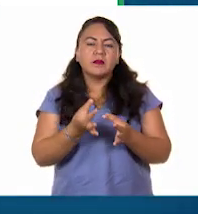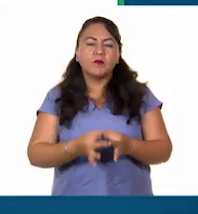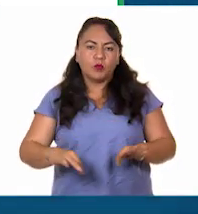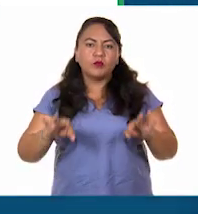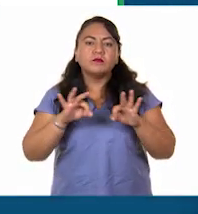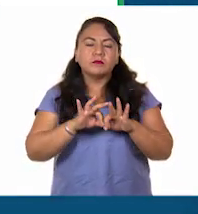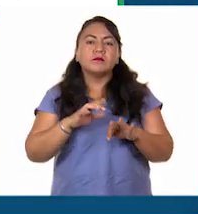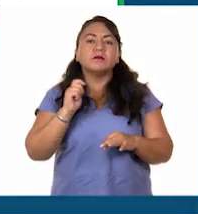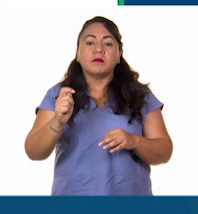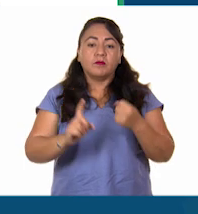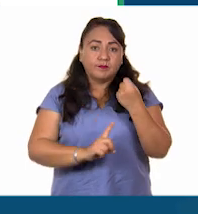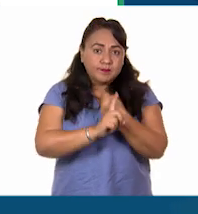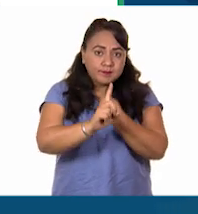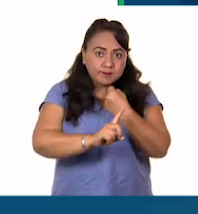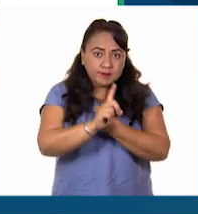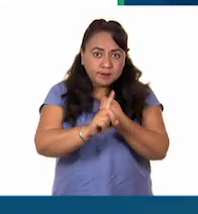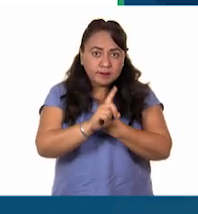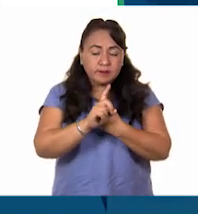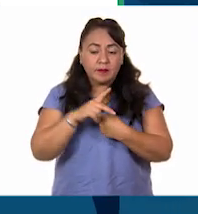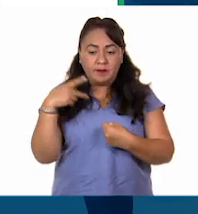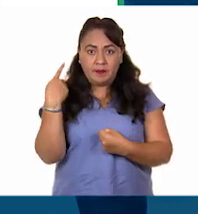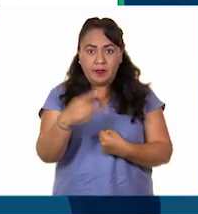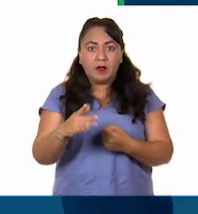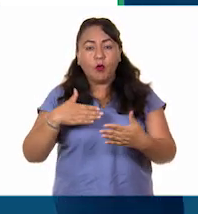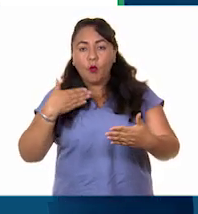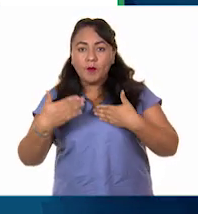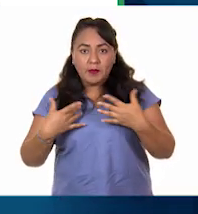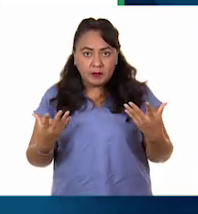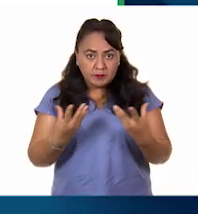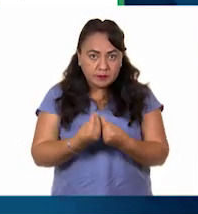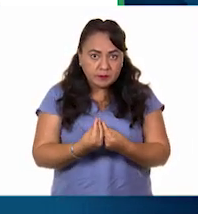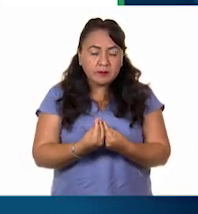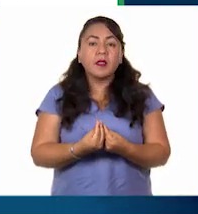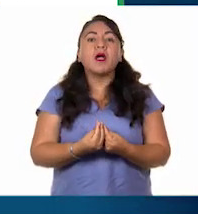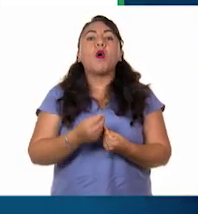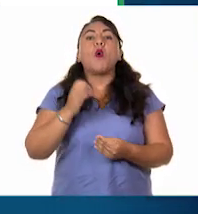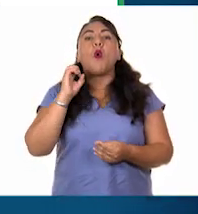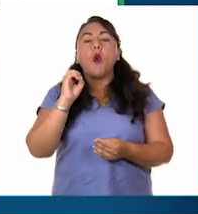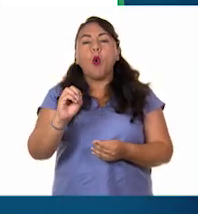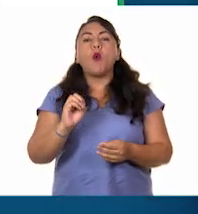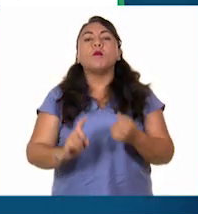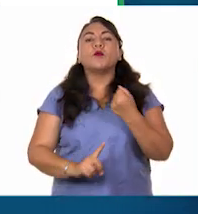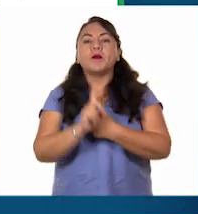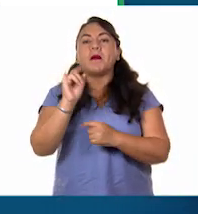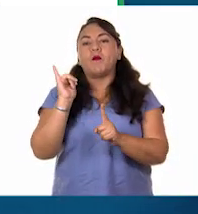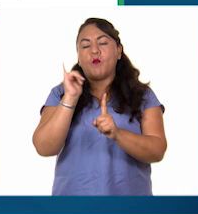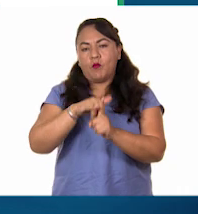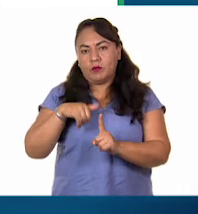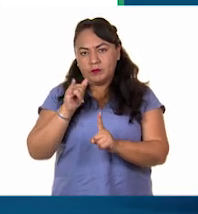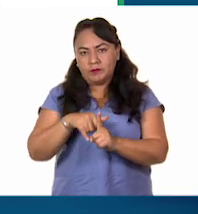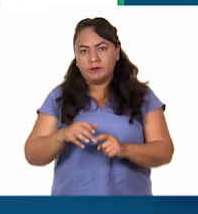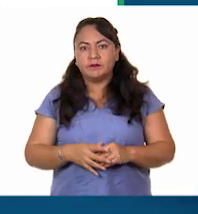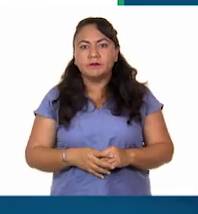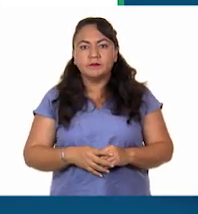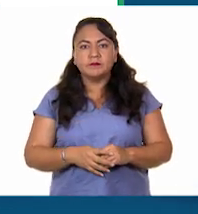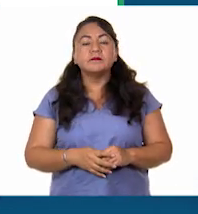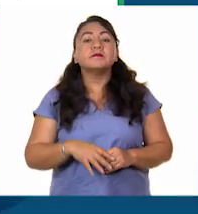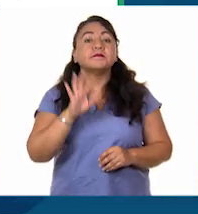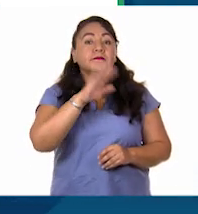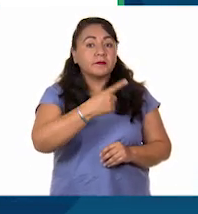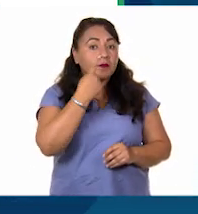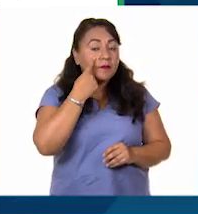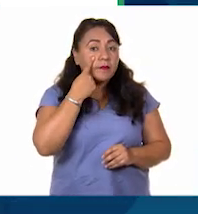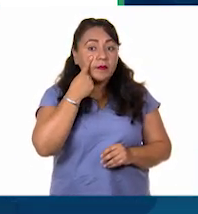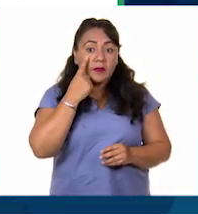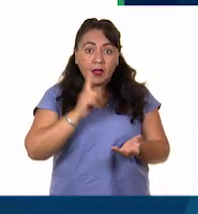importantes entre un conflicto que forma parte de la convivencia cotidiana y una situación de bullying. Fíjate que en ambos casos no